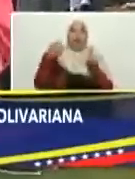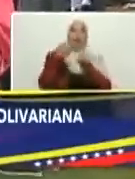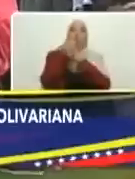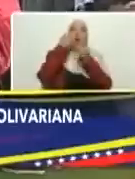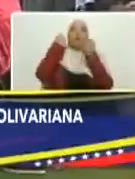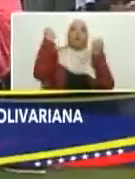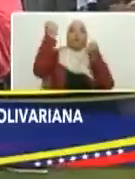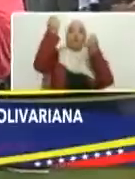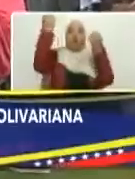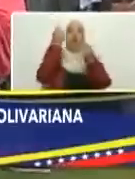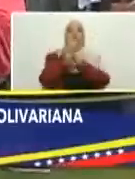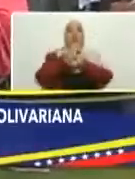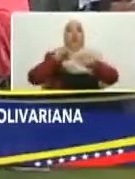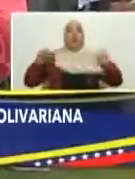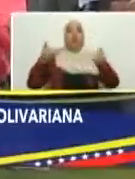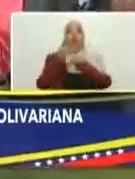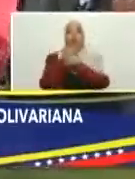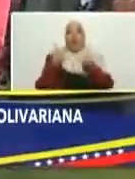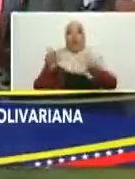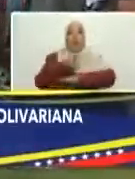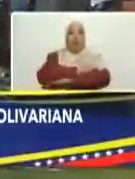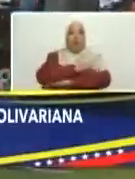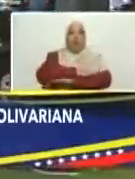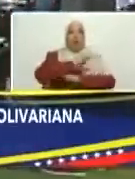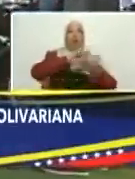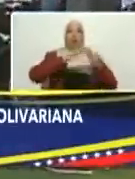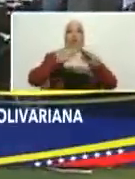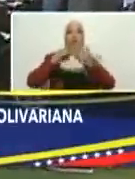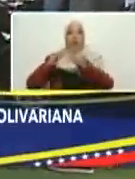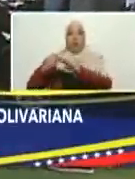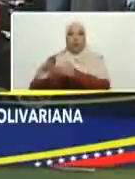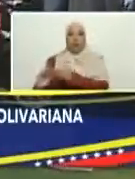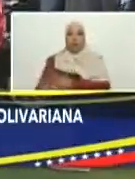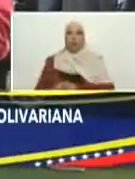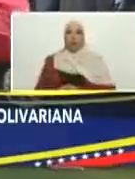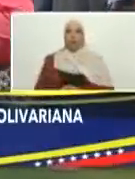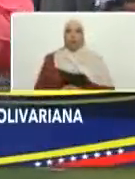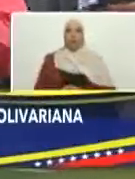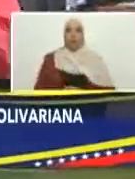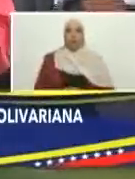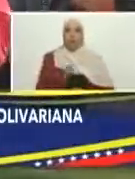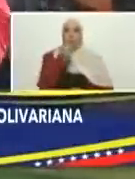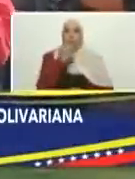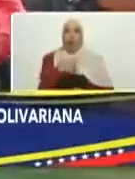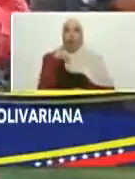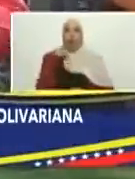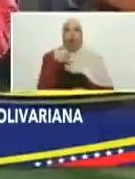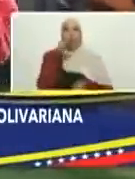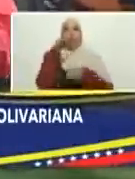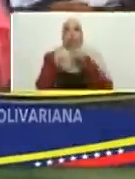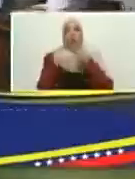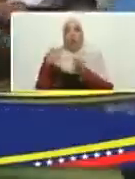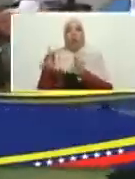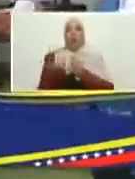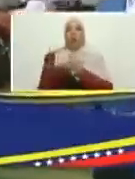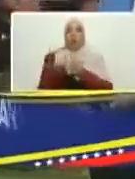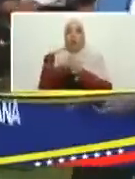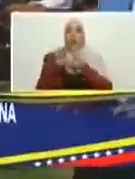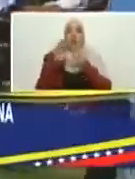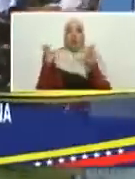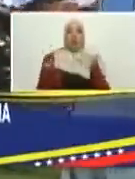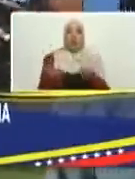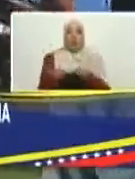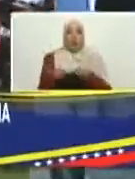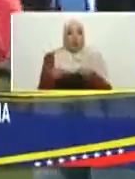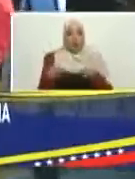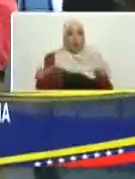la soberanía y la democracia popular. Bueno, presidente, y también destacar que la ley de tierra, que fue una de